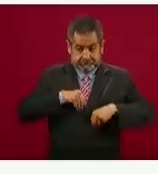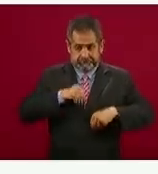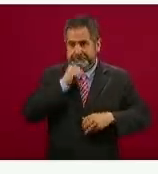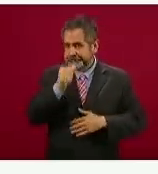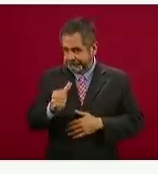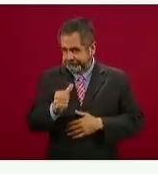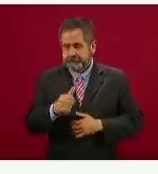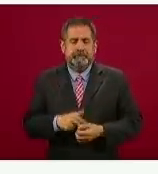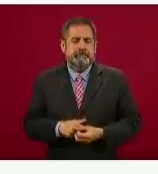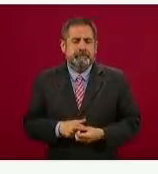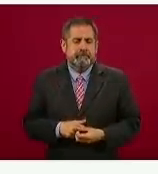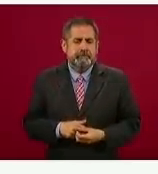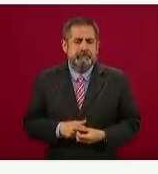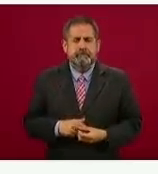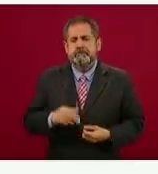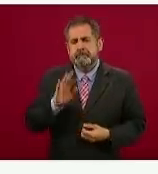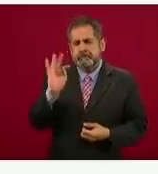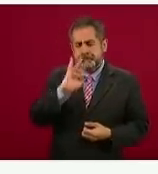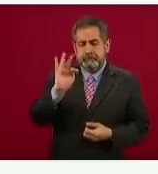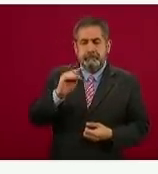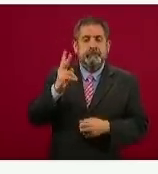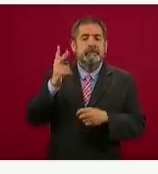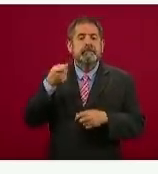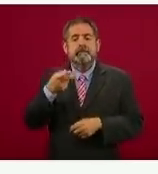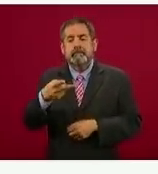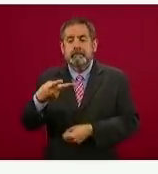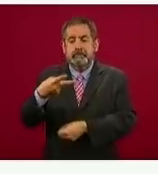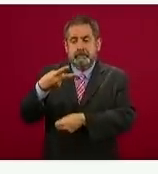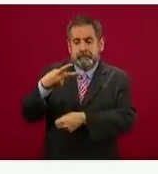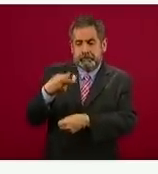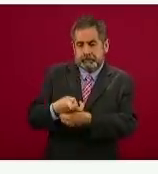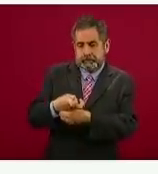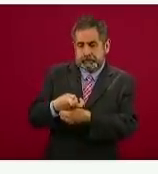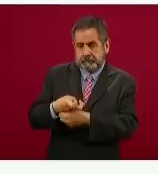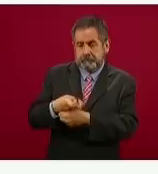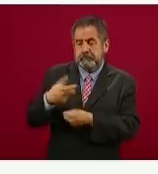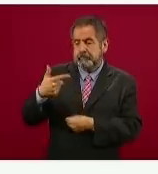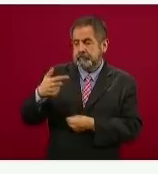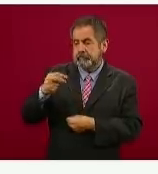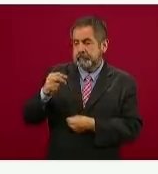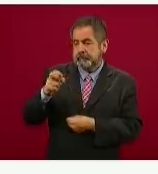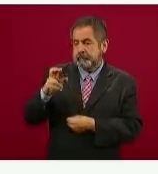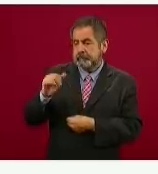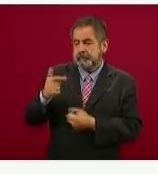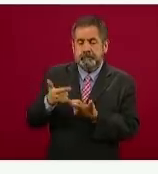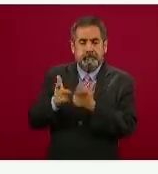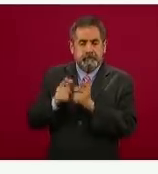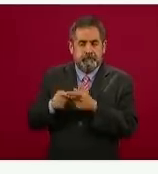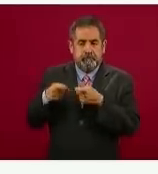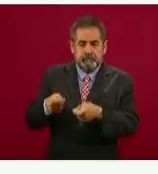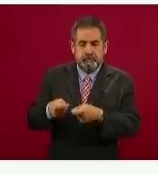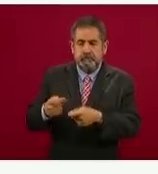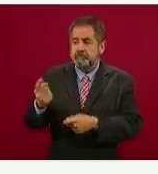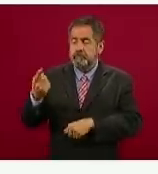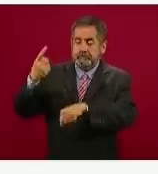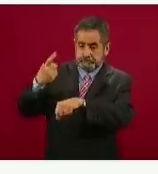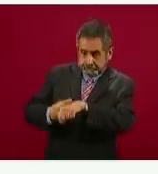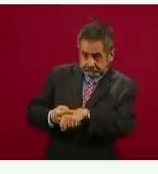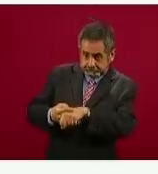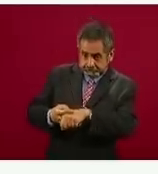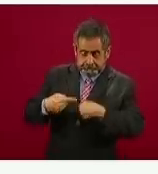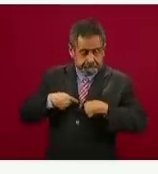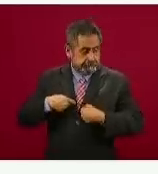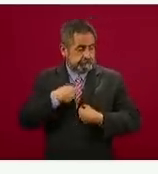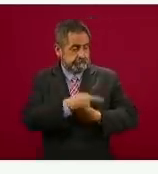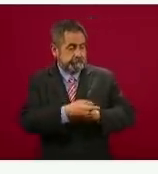que contagien a lo que se llama segunda generación, que es sus familiares directos o sus amigos cercanos, sin que estos